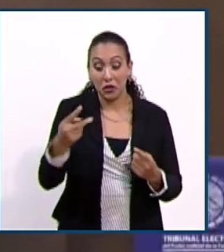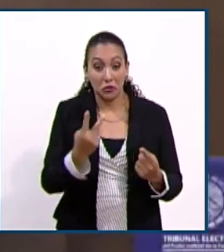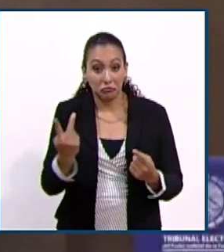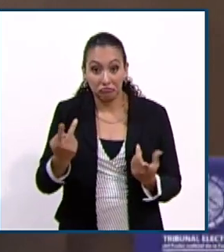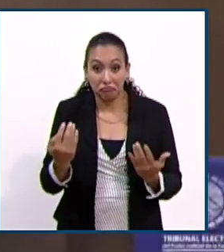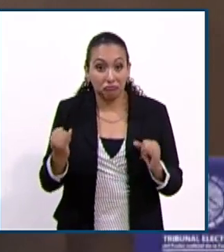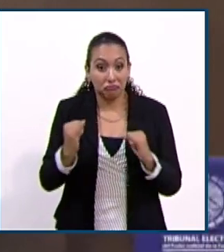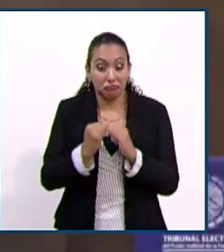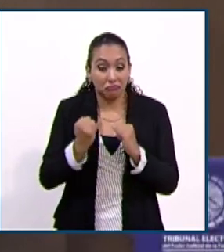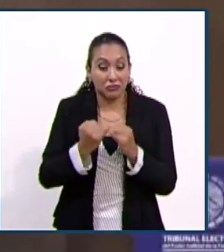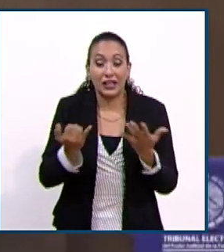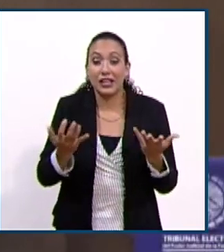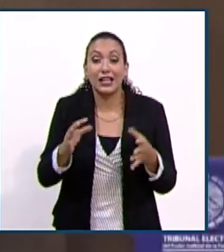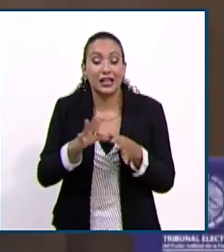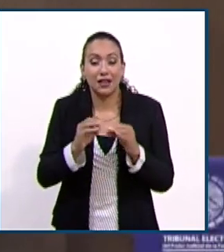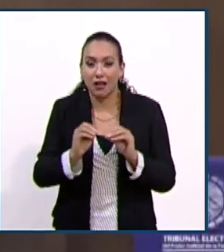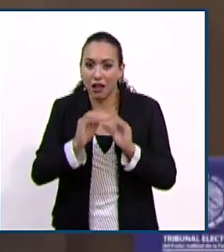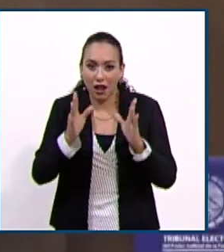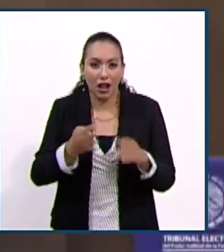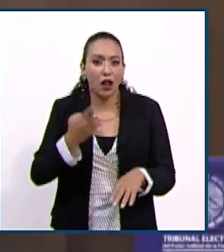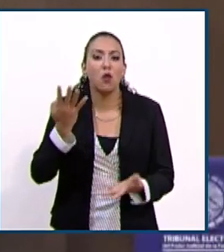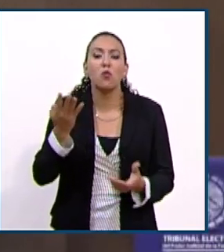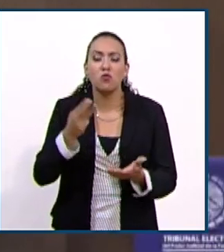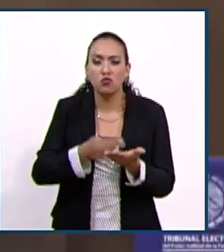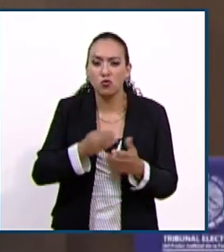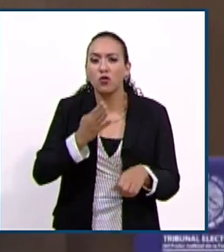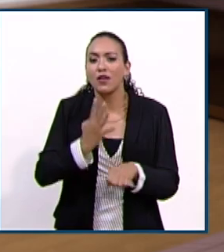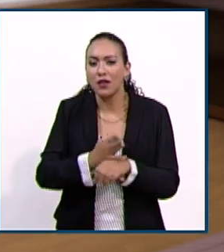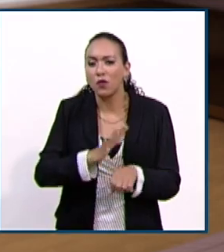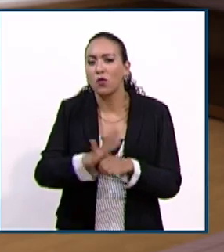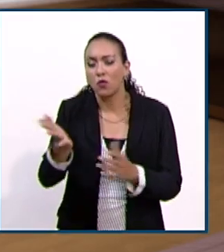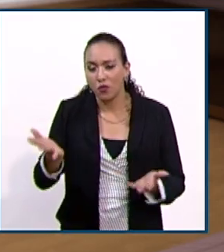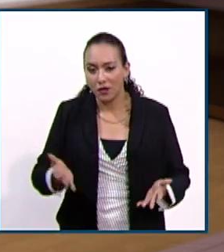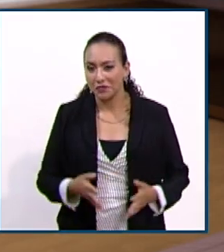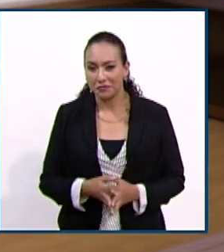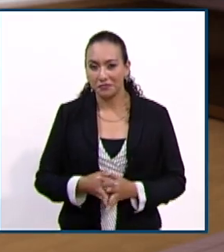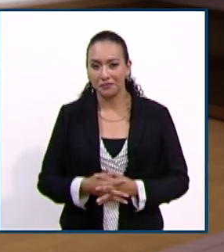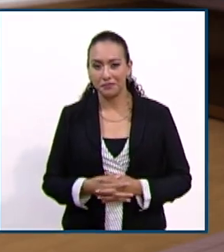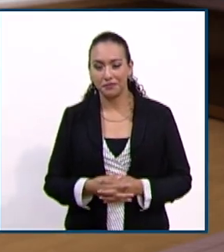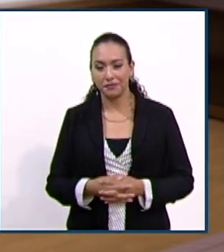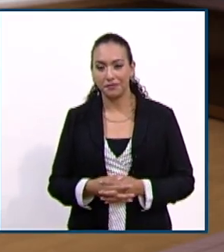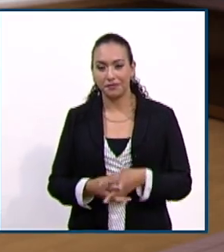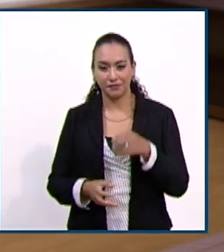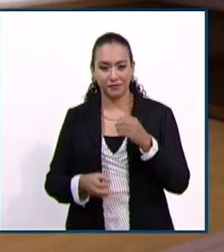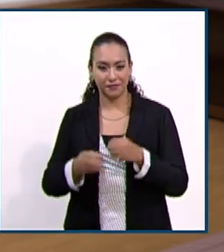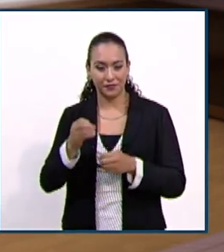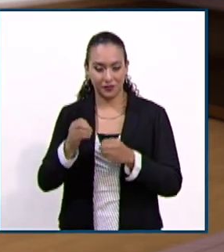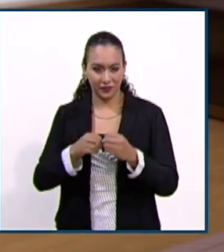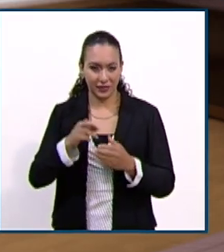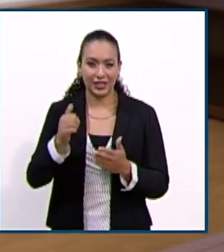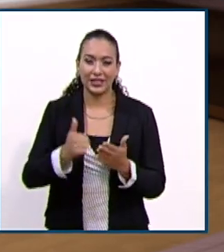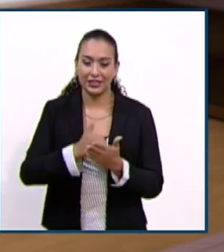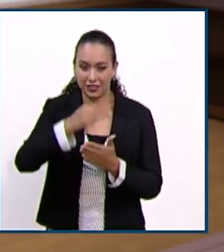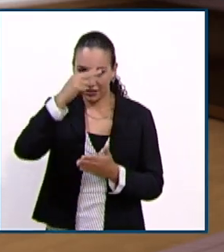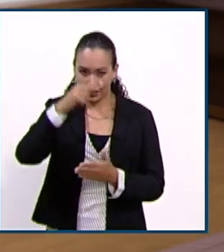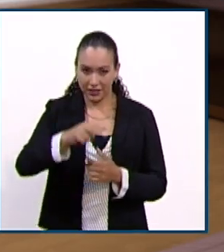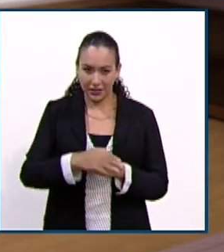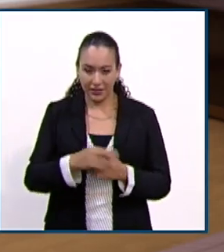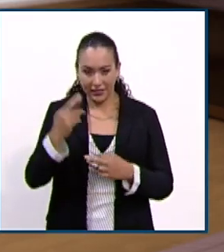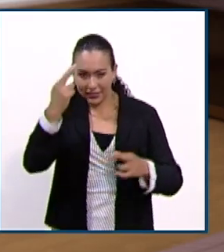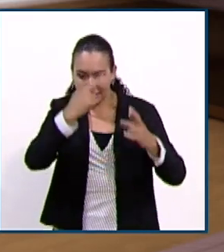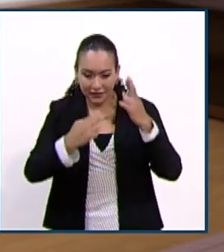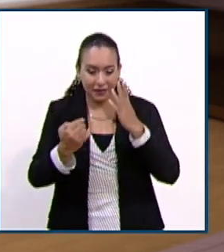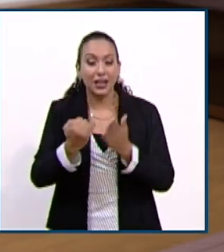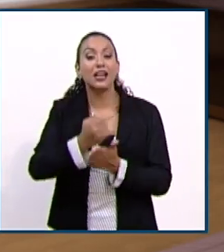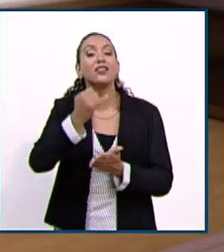en establecer la infracción que se estaba instaurando. Y la Sala Regional Ciudad de México revocó la